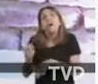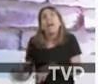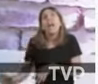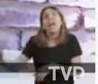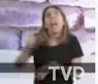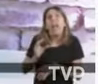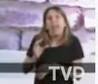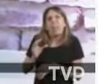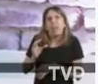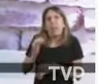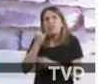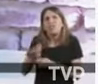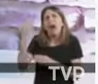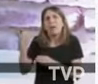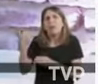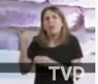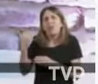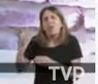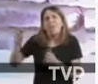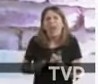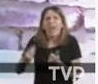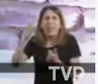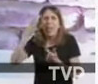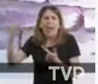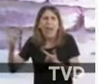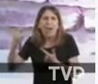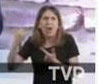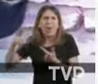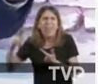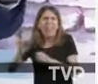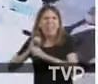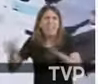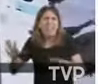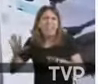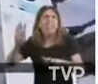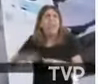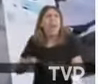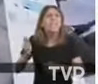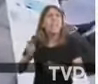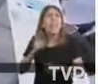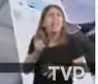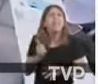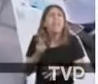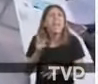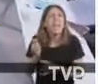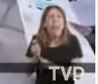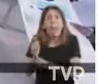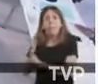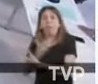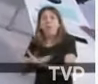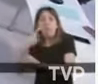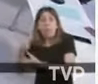fallido, fracasado, dicho por el propio fondo, un desastre, la verdad que un verdadero desastre, una